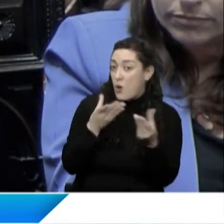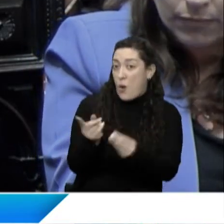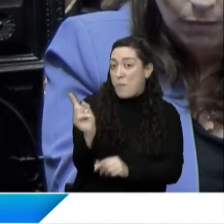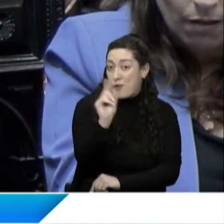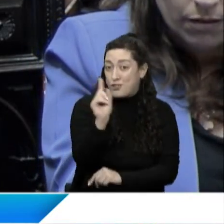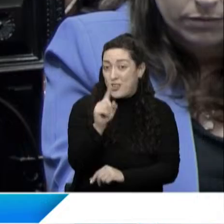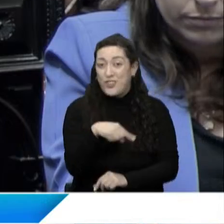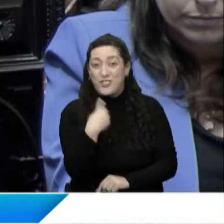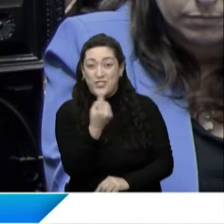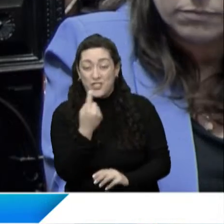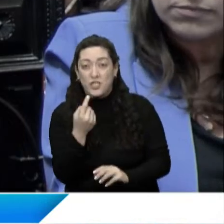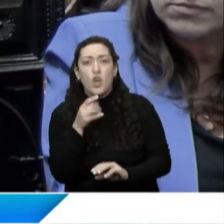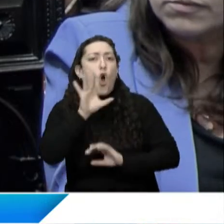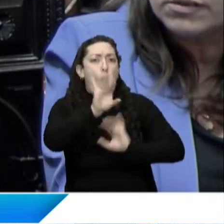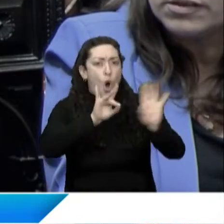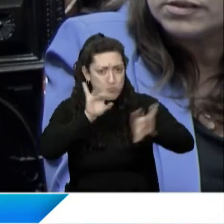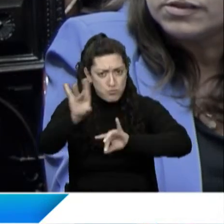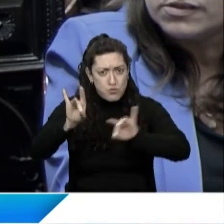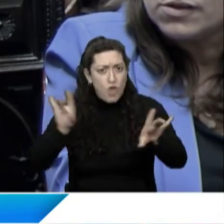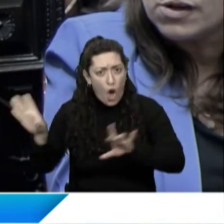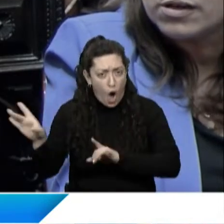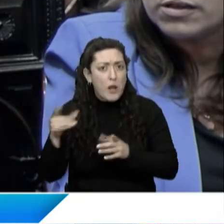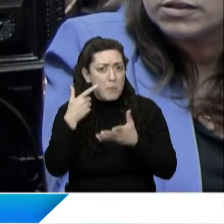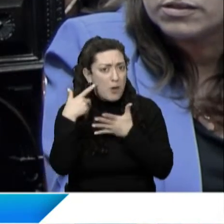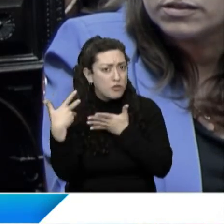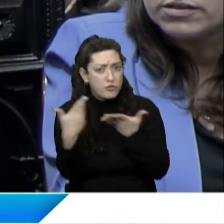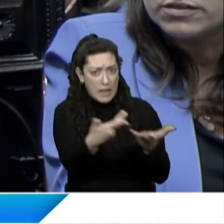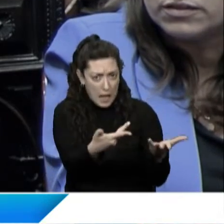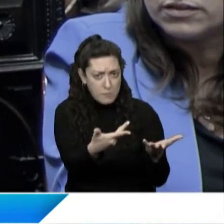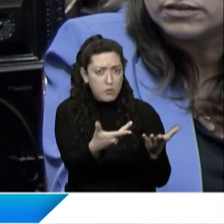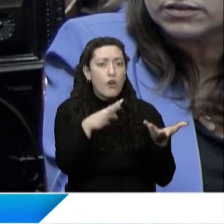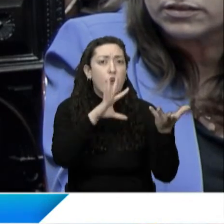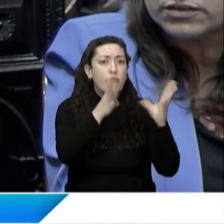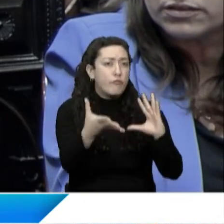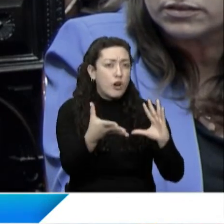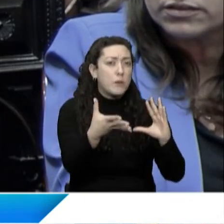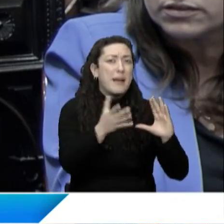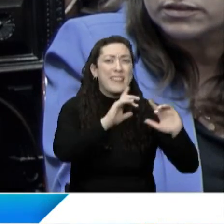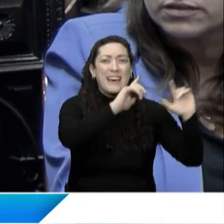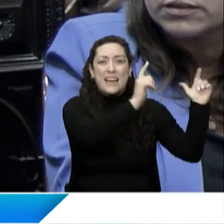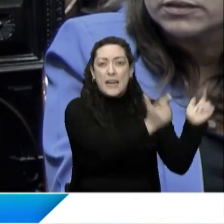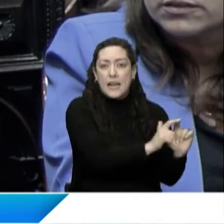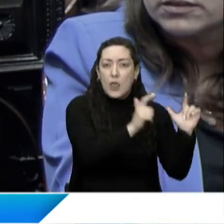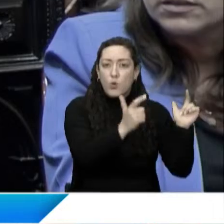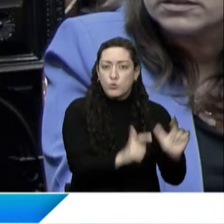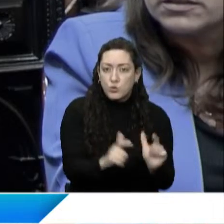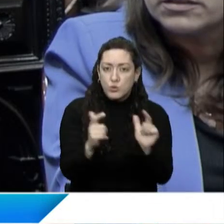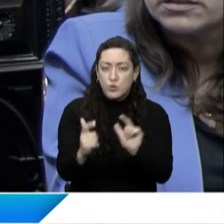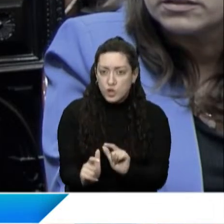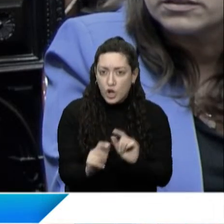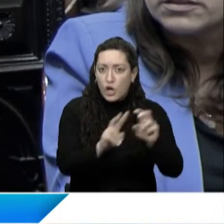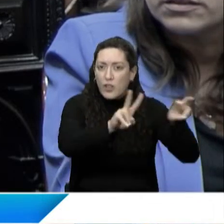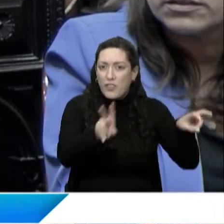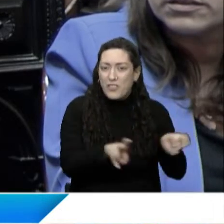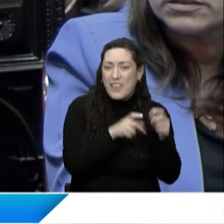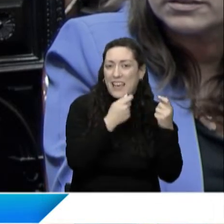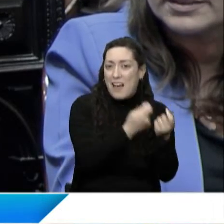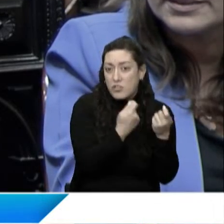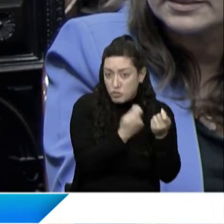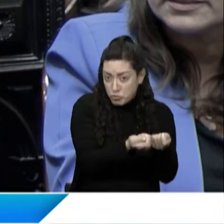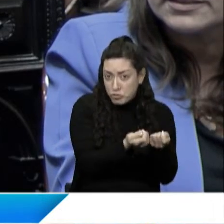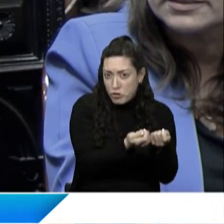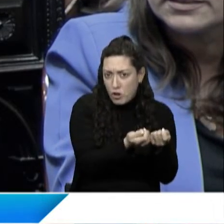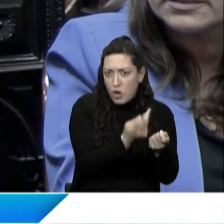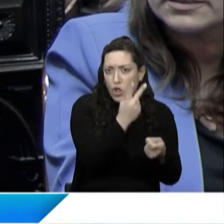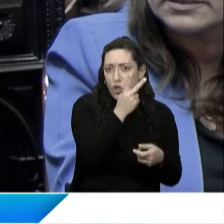Le dimos múltiples opciones para que reduzca el costo fiscal que significa el gasto tributario